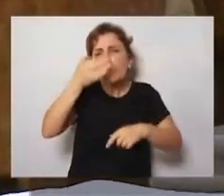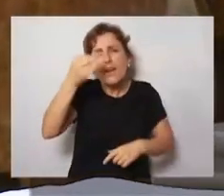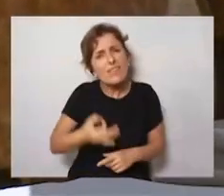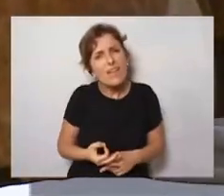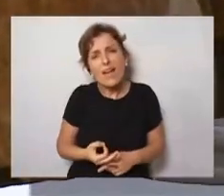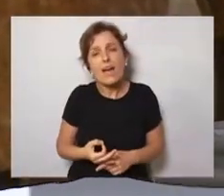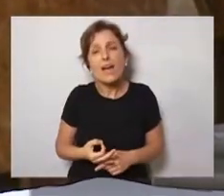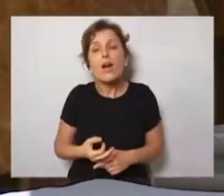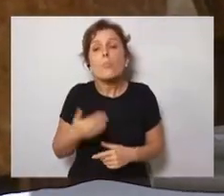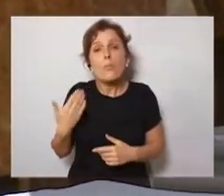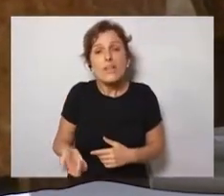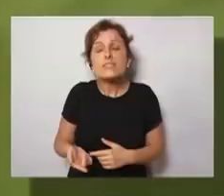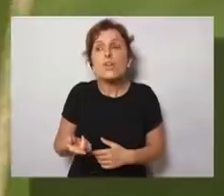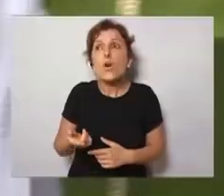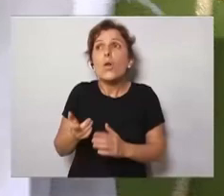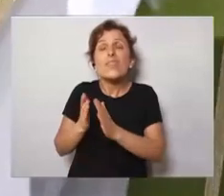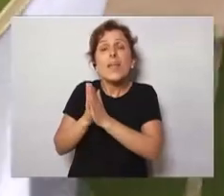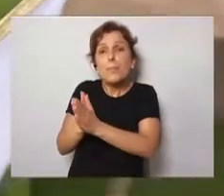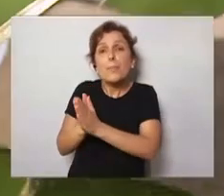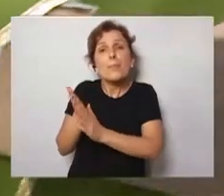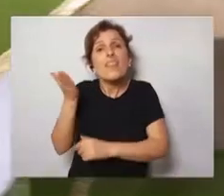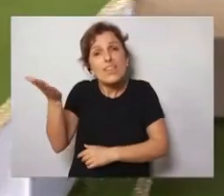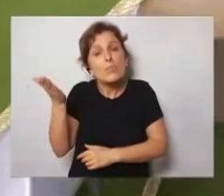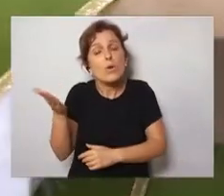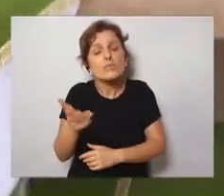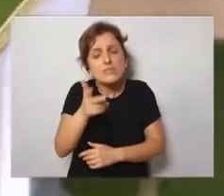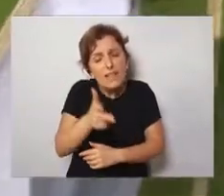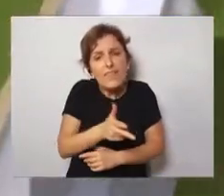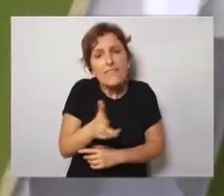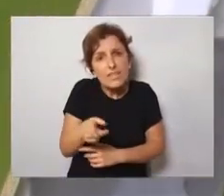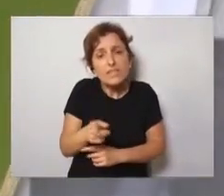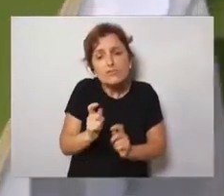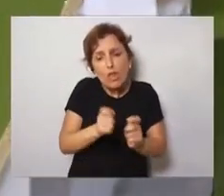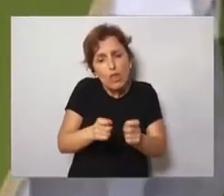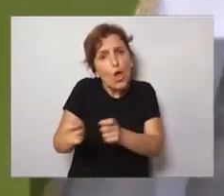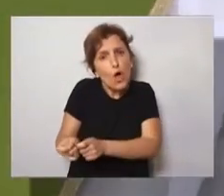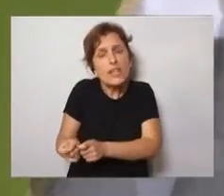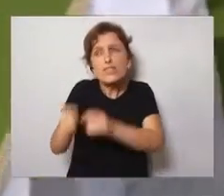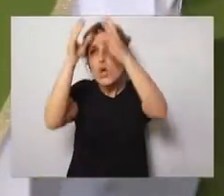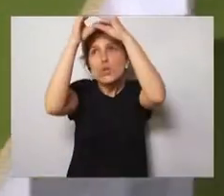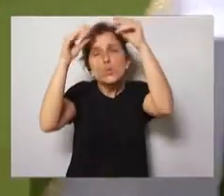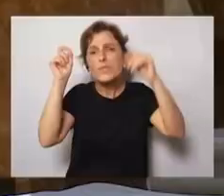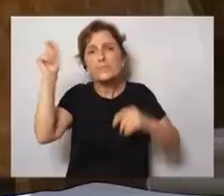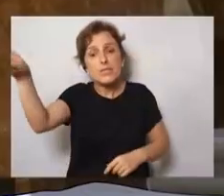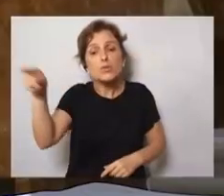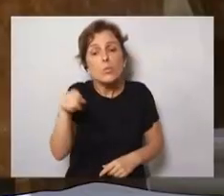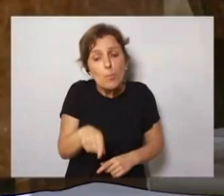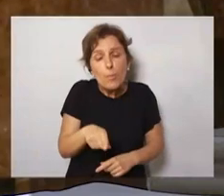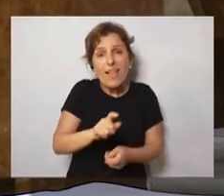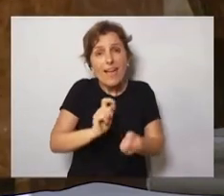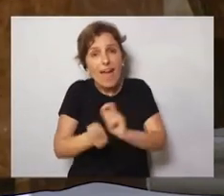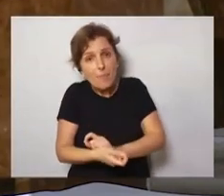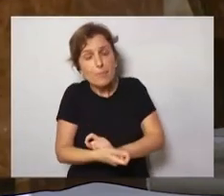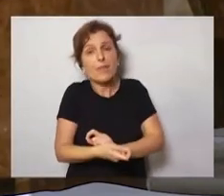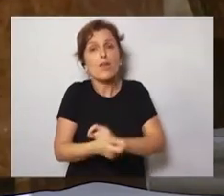espíritu de manera que se conviertan para nosotros en el cuerpo y la sangre de jesucristo nuestro señor el